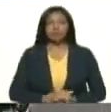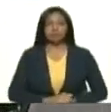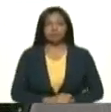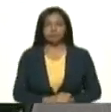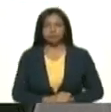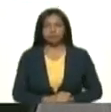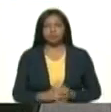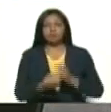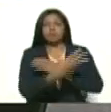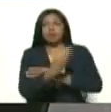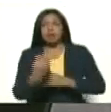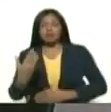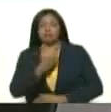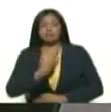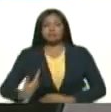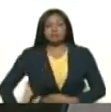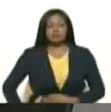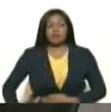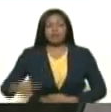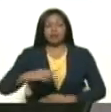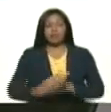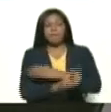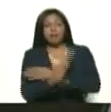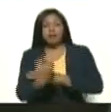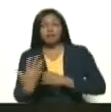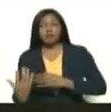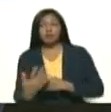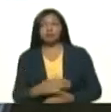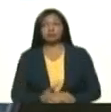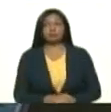Palacio Presidencial de Miraflores,